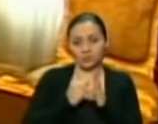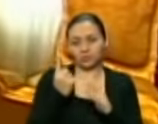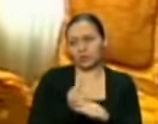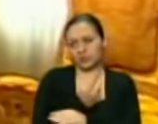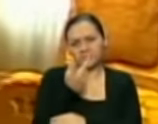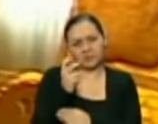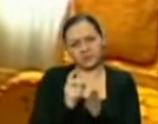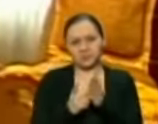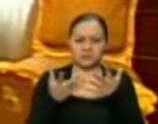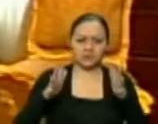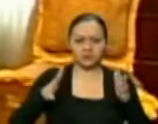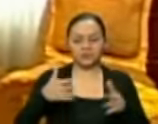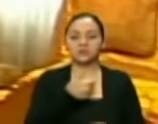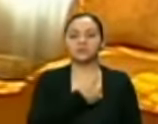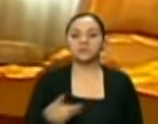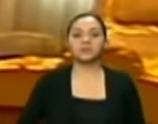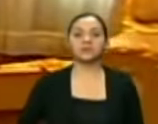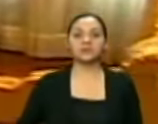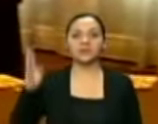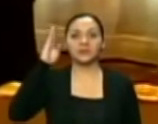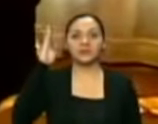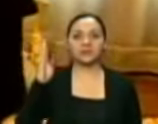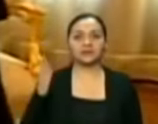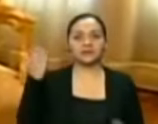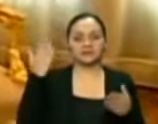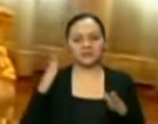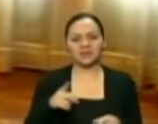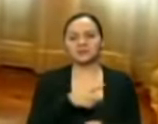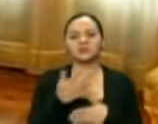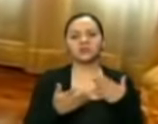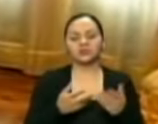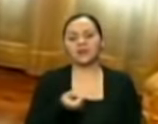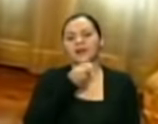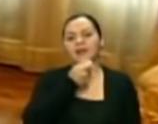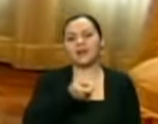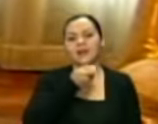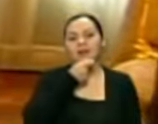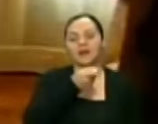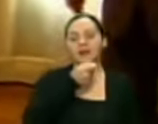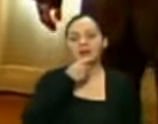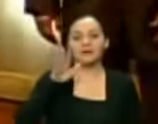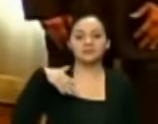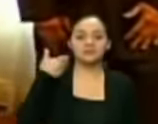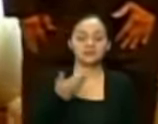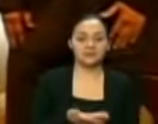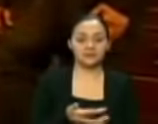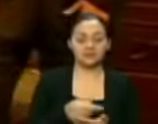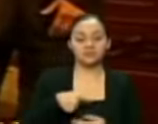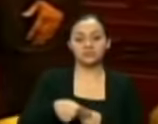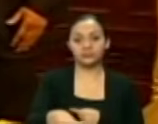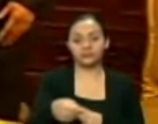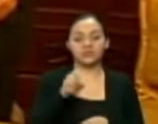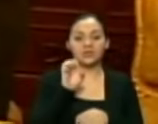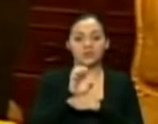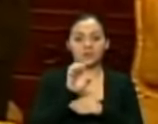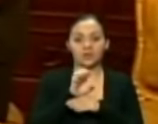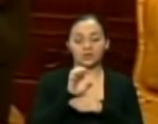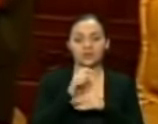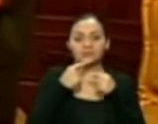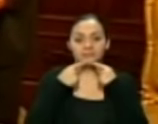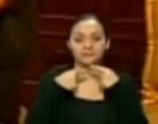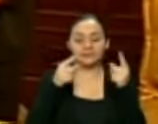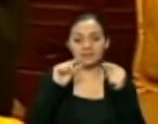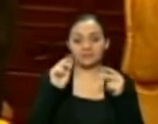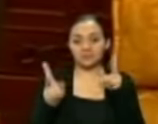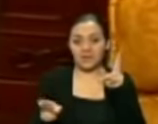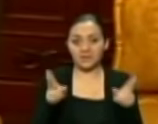mandataria brasileña realizó varias declaraciones a su arribo a nuestro país, que en pocos minutos más se las